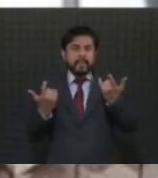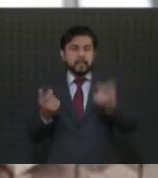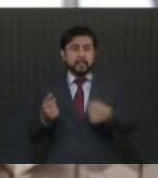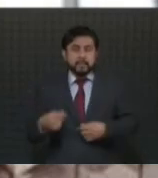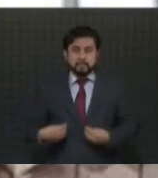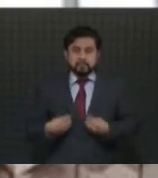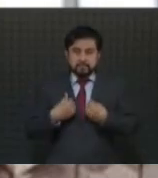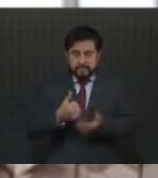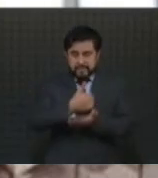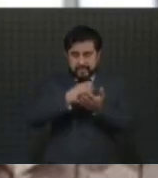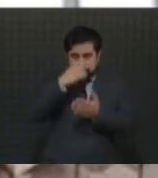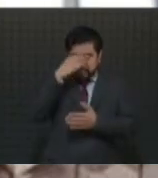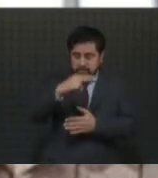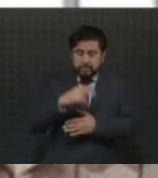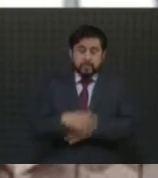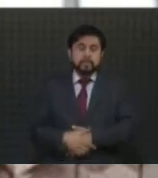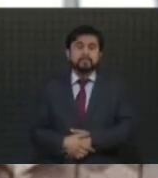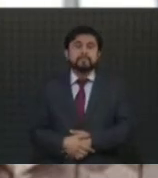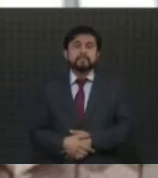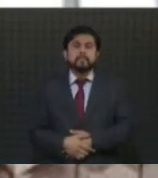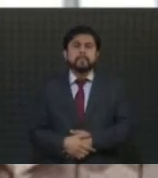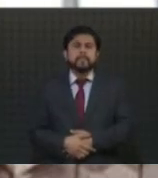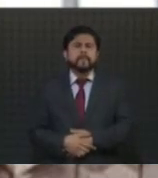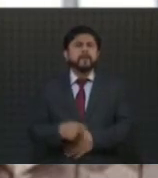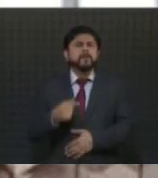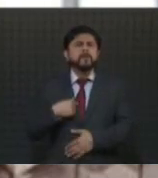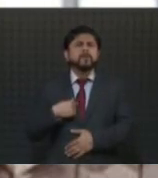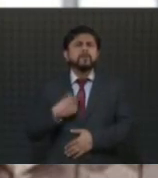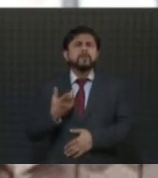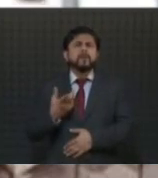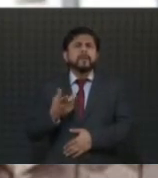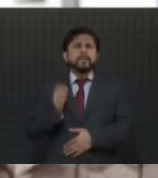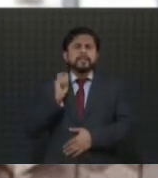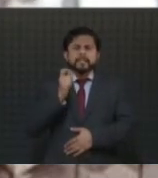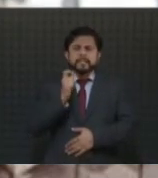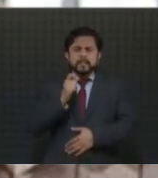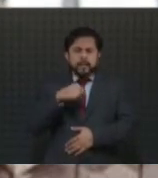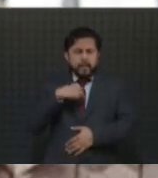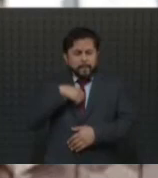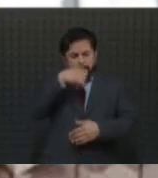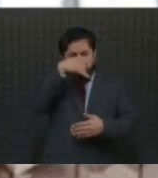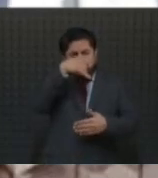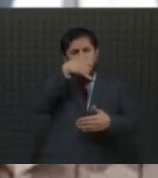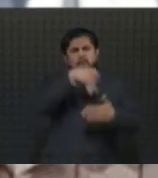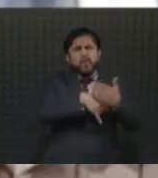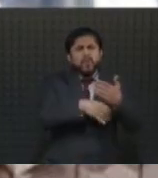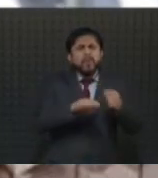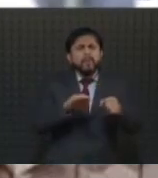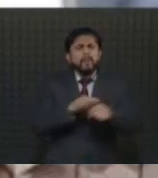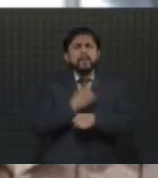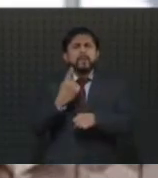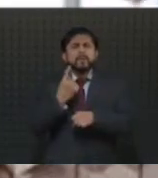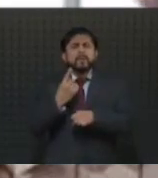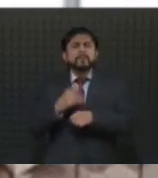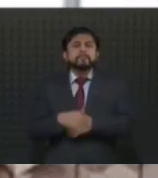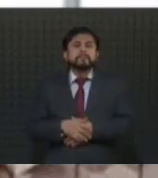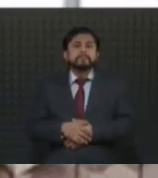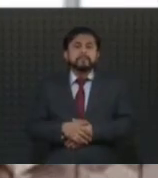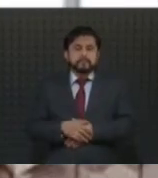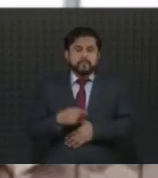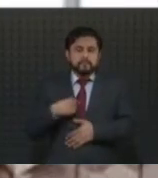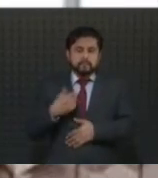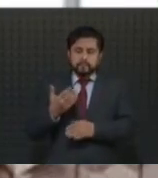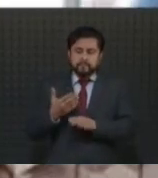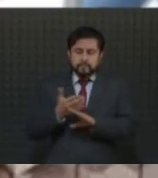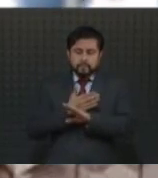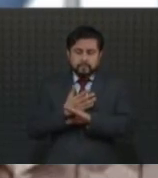Ciudad de México. Y digo que es profundo esto, porque recién estamos leyendo el